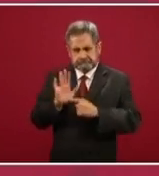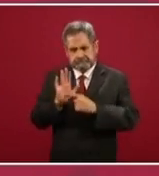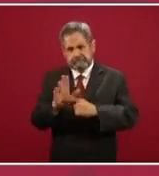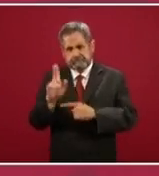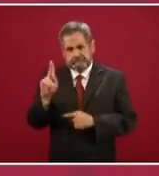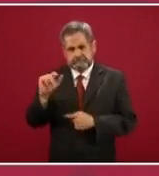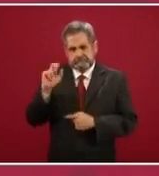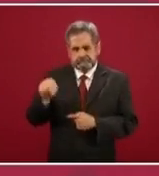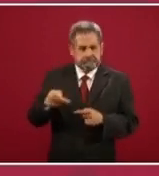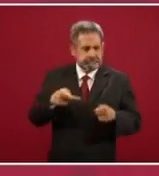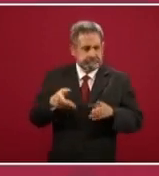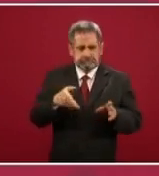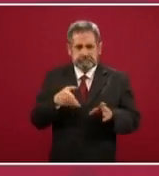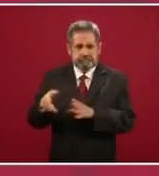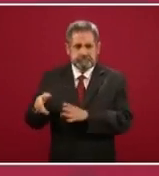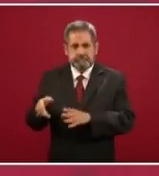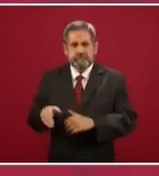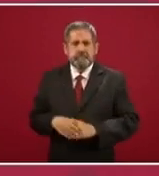plan